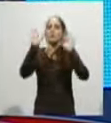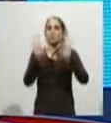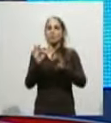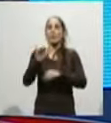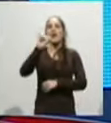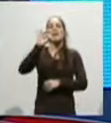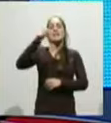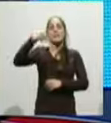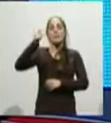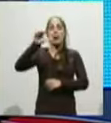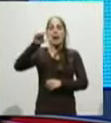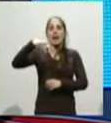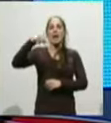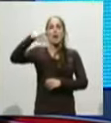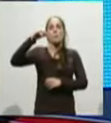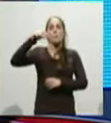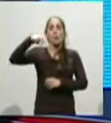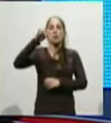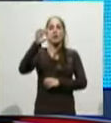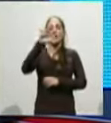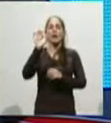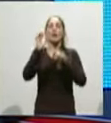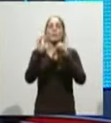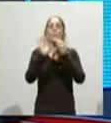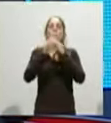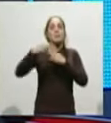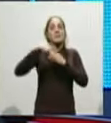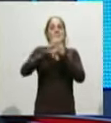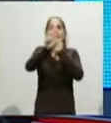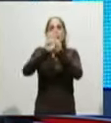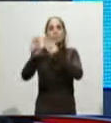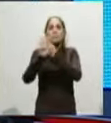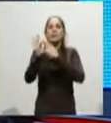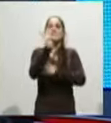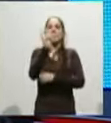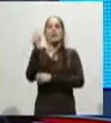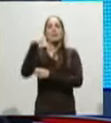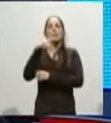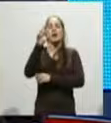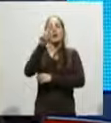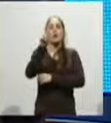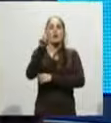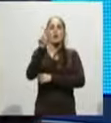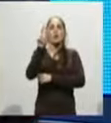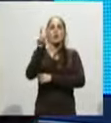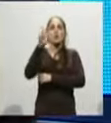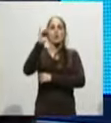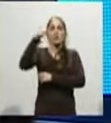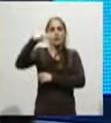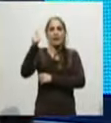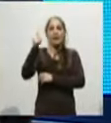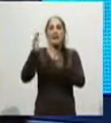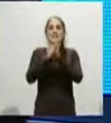Montero, presidente de la Asociación de Vecinos Tite Roy, que viene además con Rufina Santana, pintora y comisaria